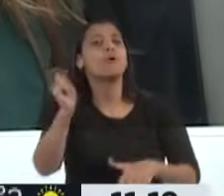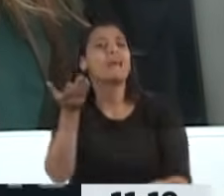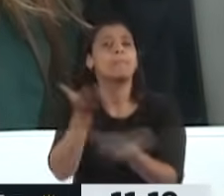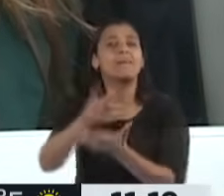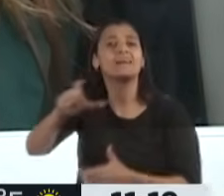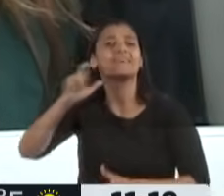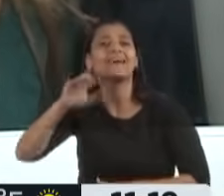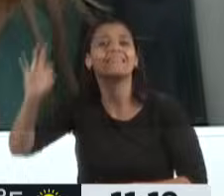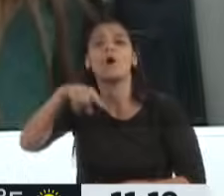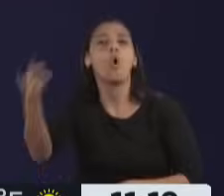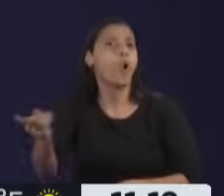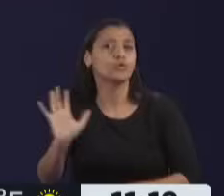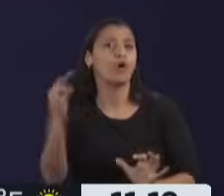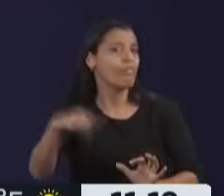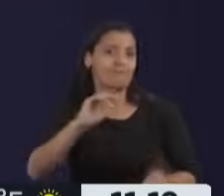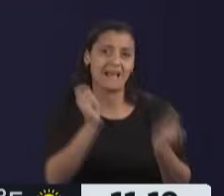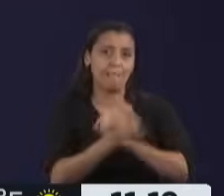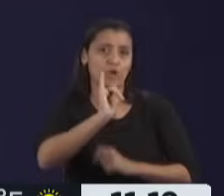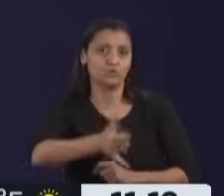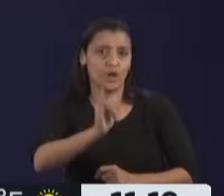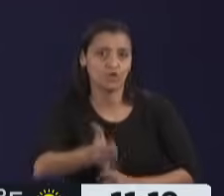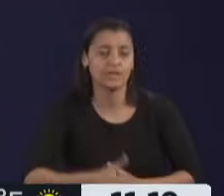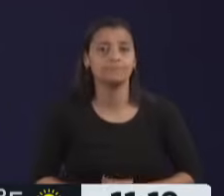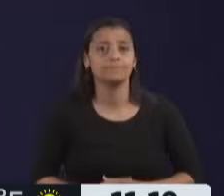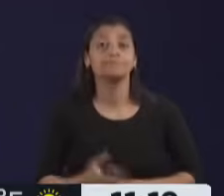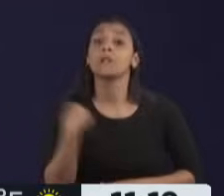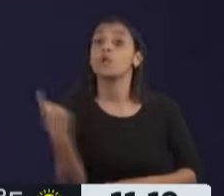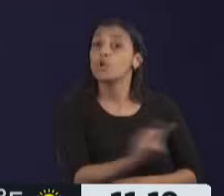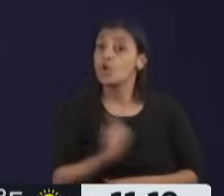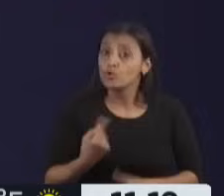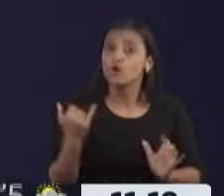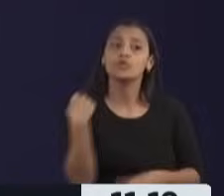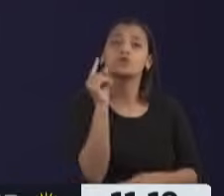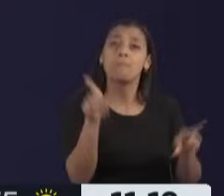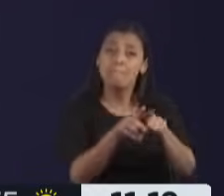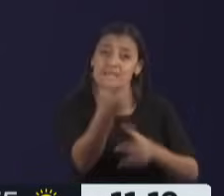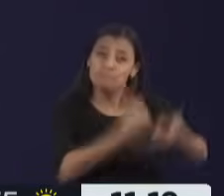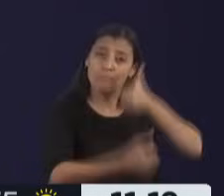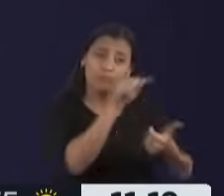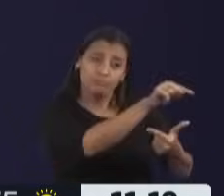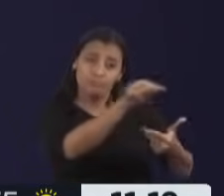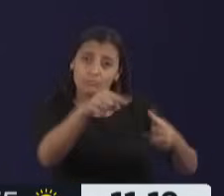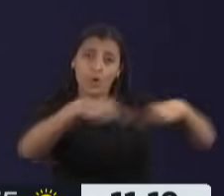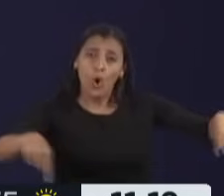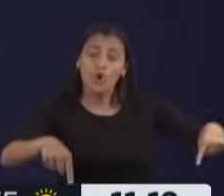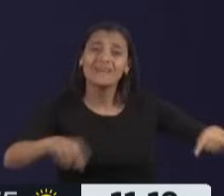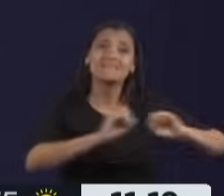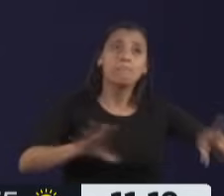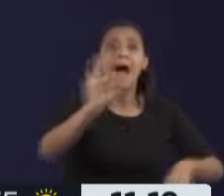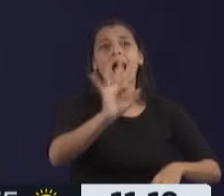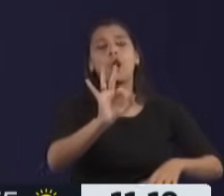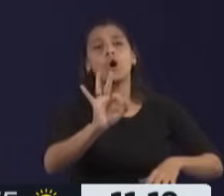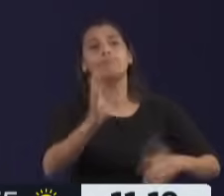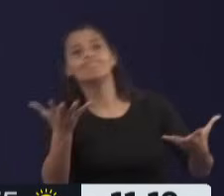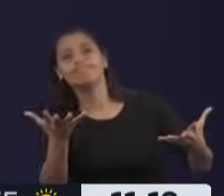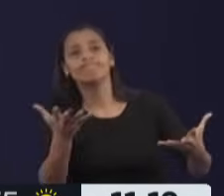no? No, a ver, nosotros, cada una de las cosas malas o cuestionables de la realidad argentina,